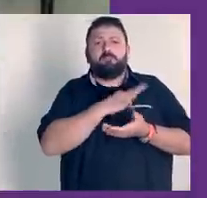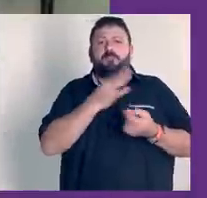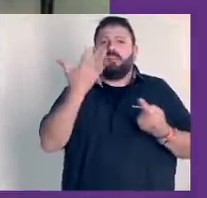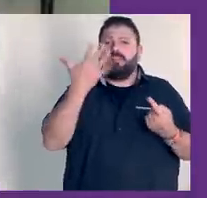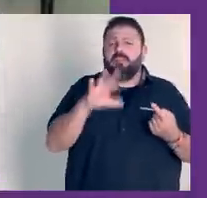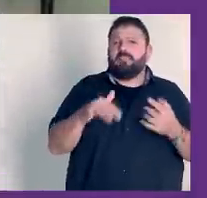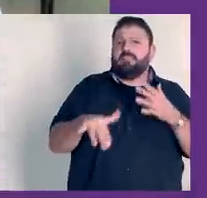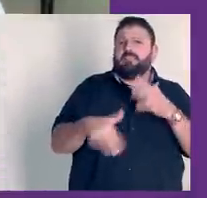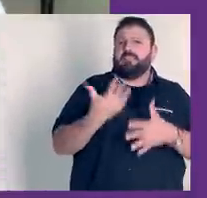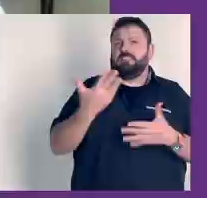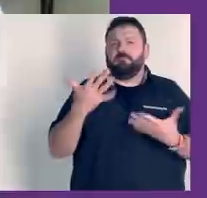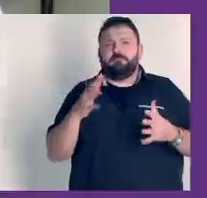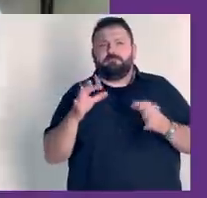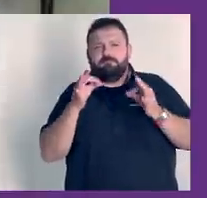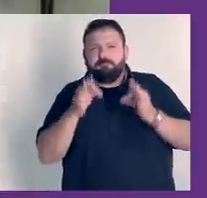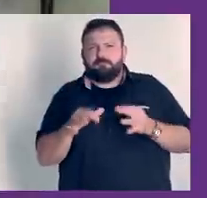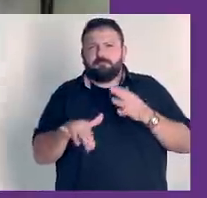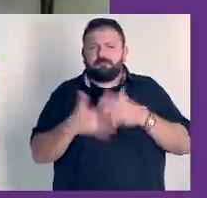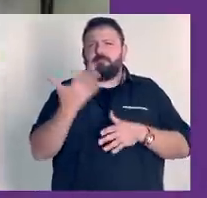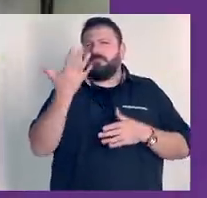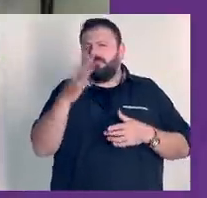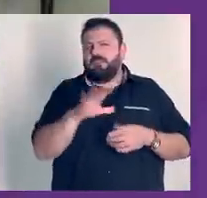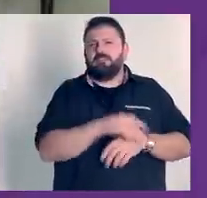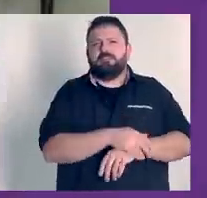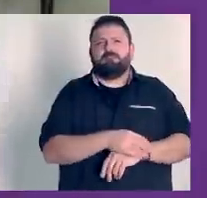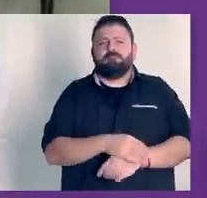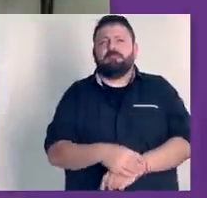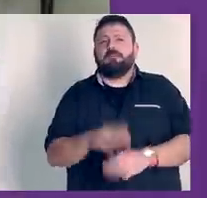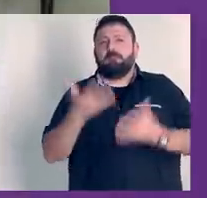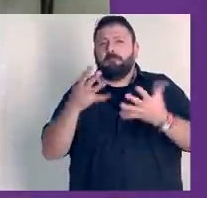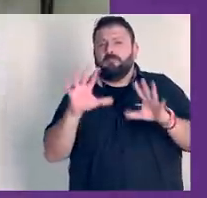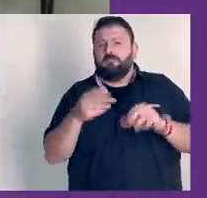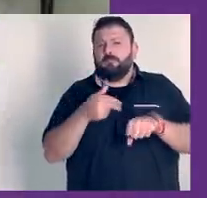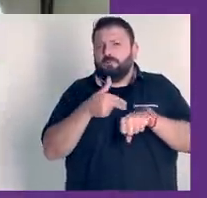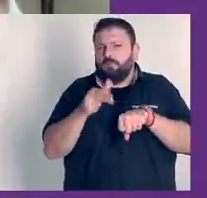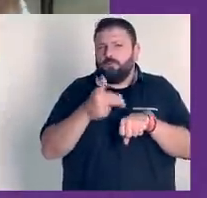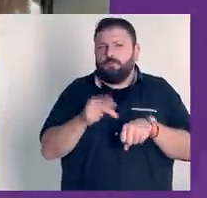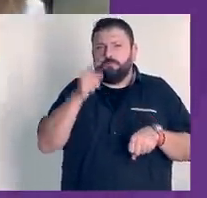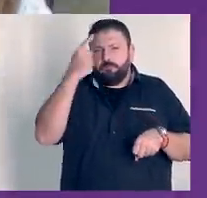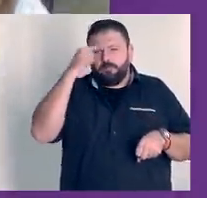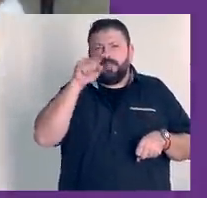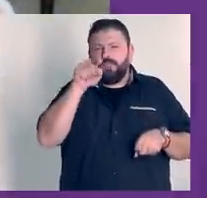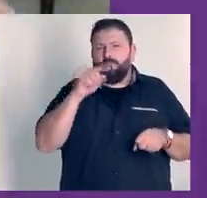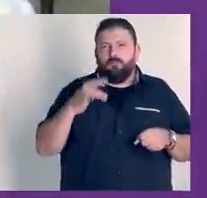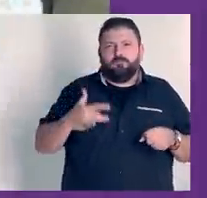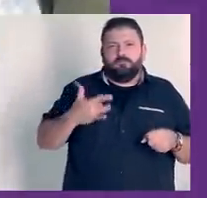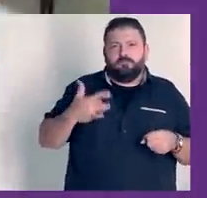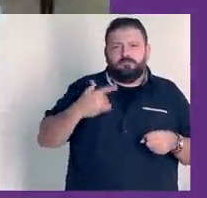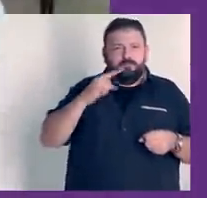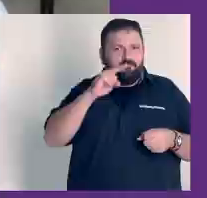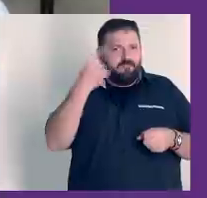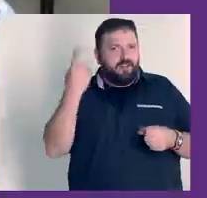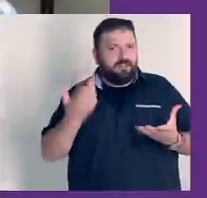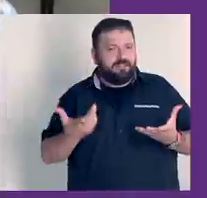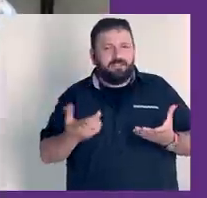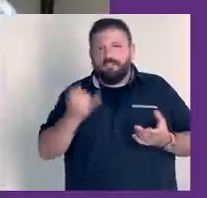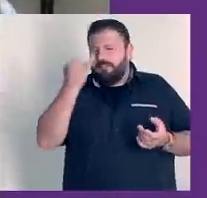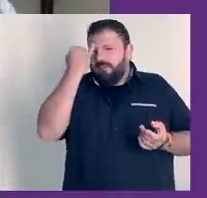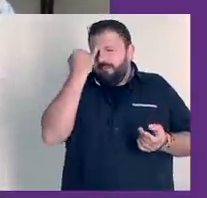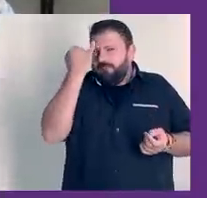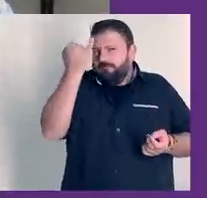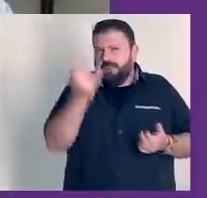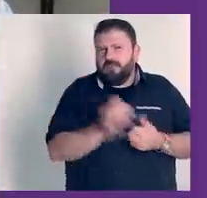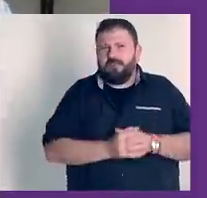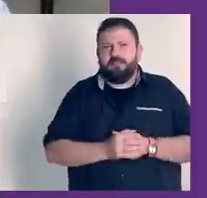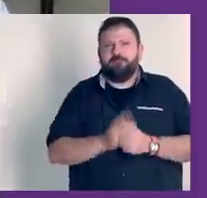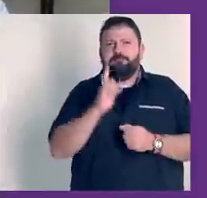son 15 pesos, pero me voy a manejar en 10 por los números que les voy a sacar para que se facilite. Entonces, imagínate tú,